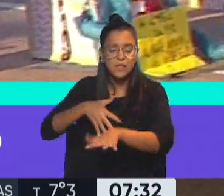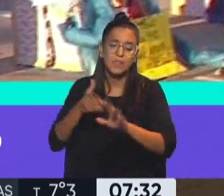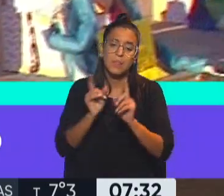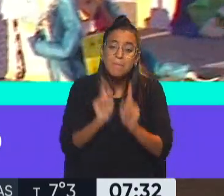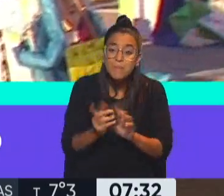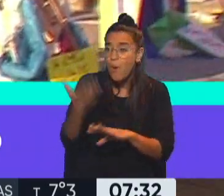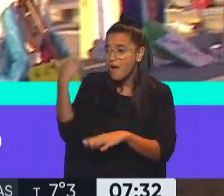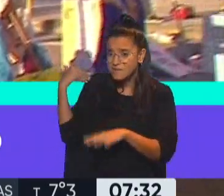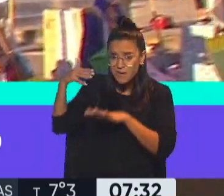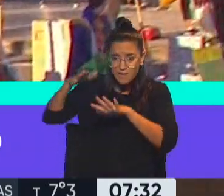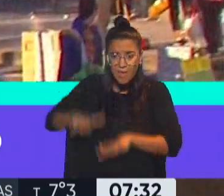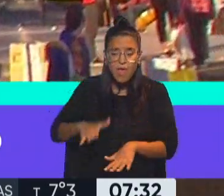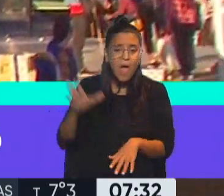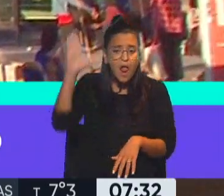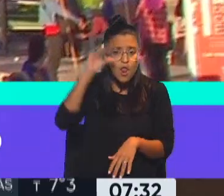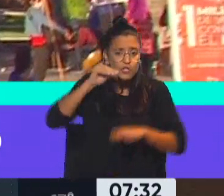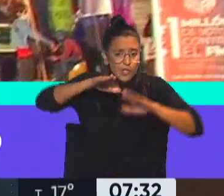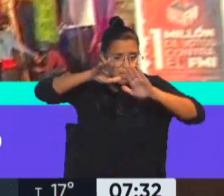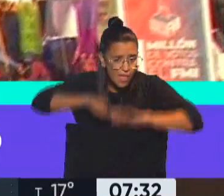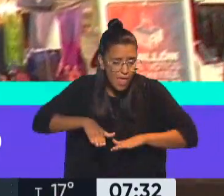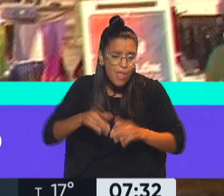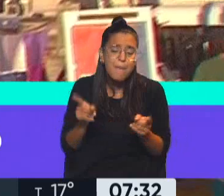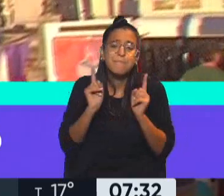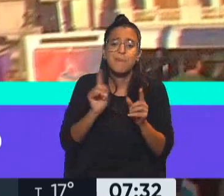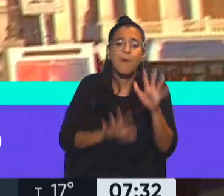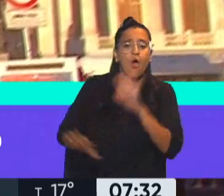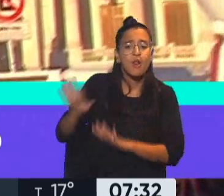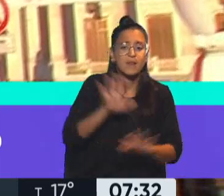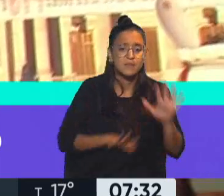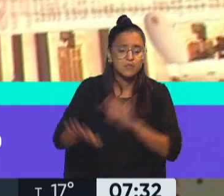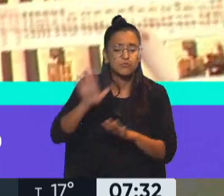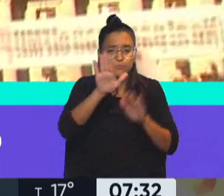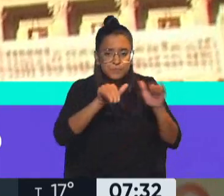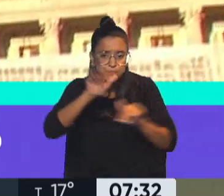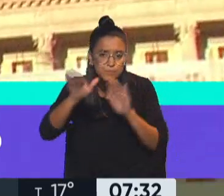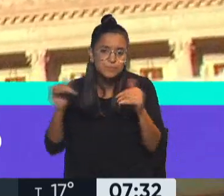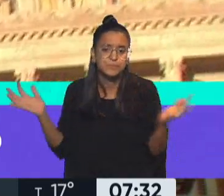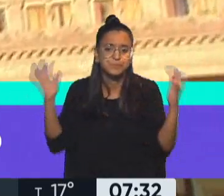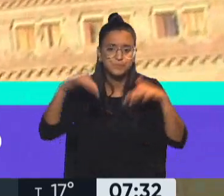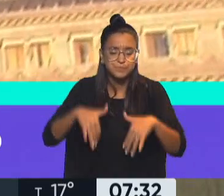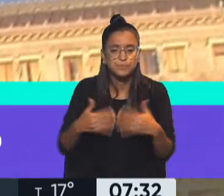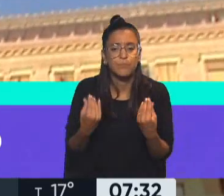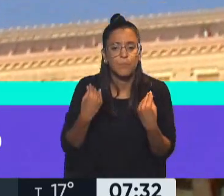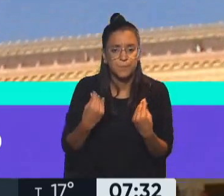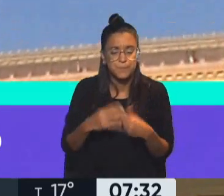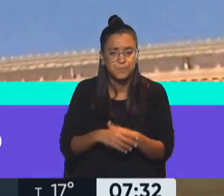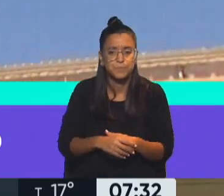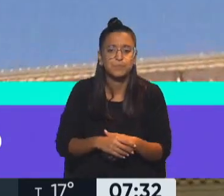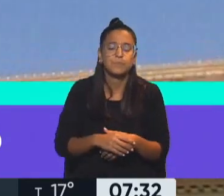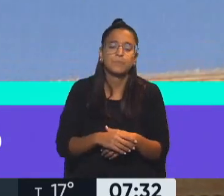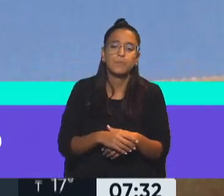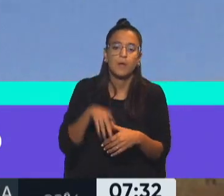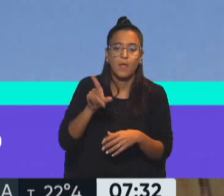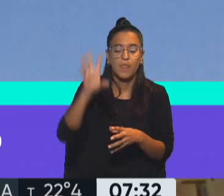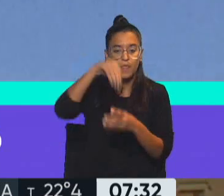de ayer han pasado toda la noche aquí son las mismas organizaciones que están convocando para venir porque en todo lo que ocurra